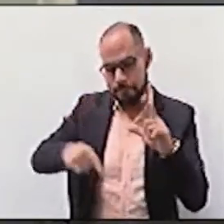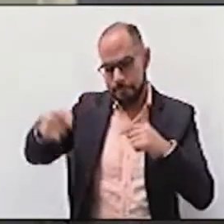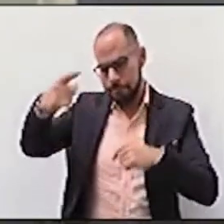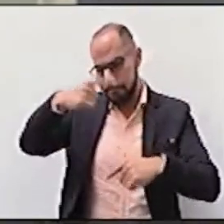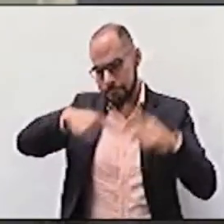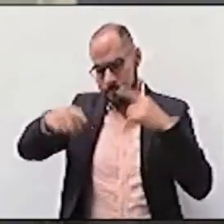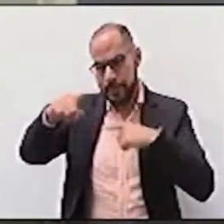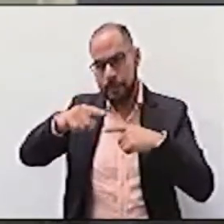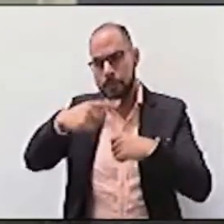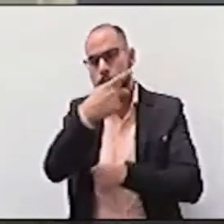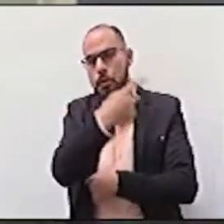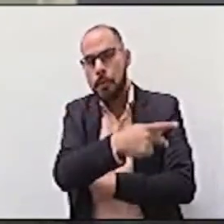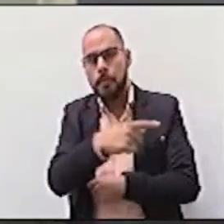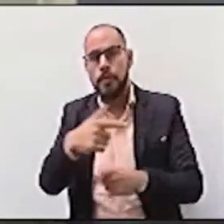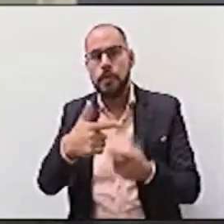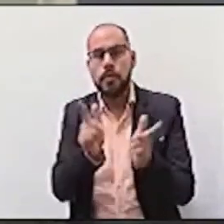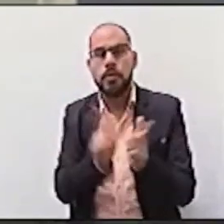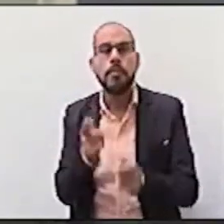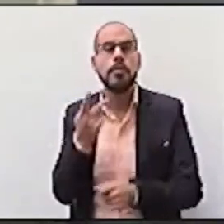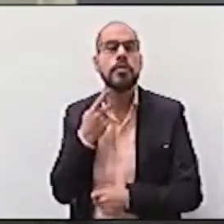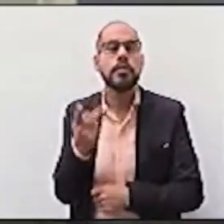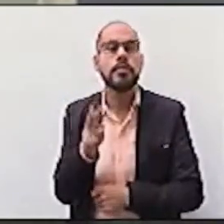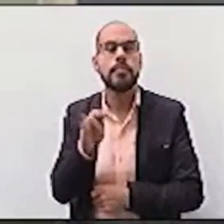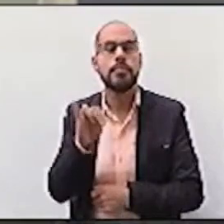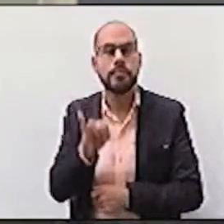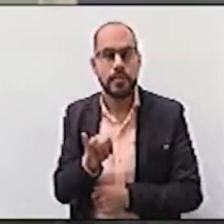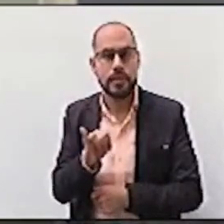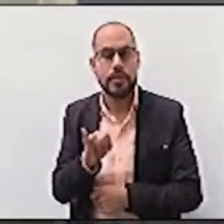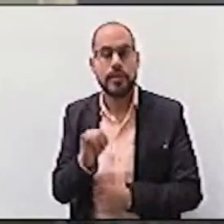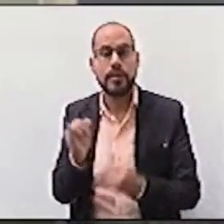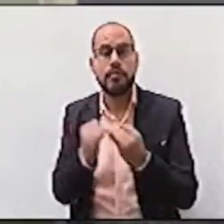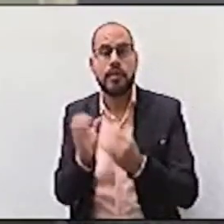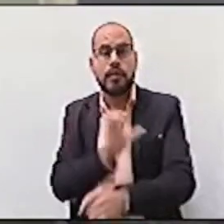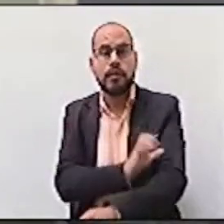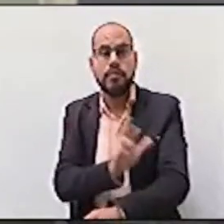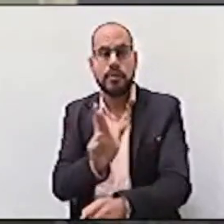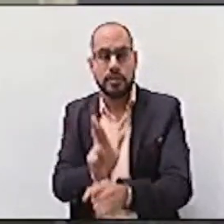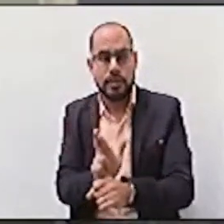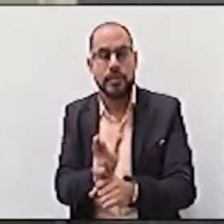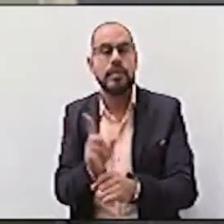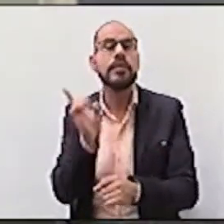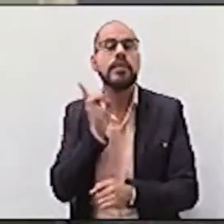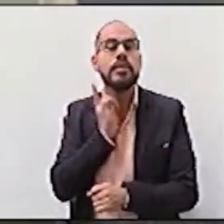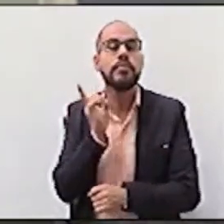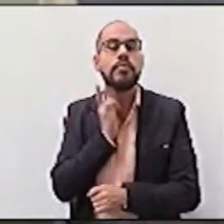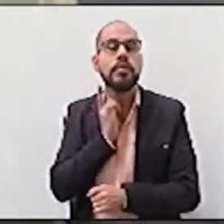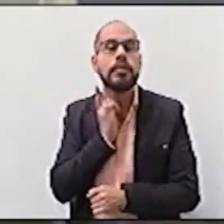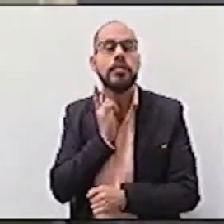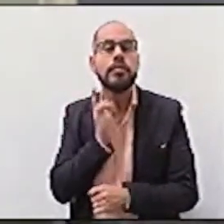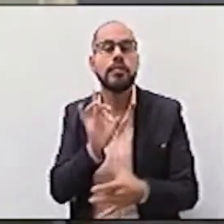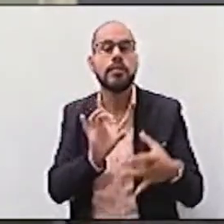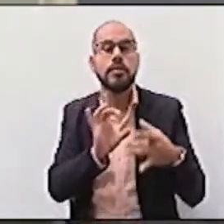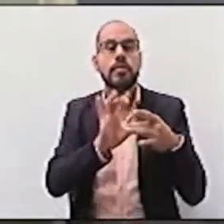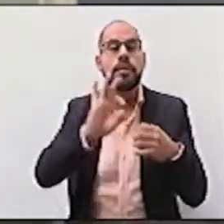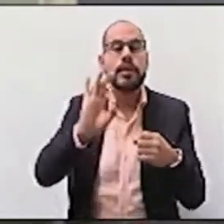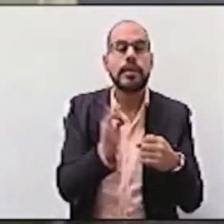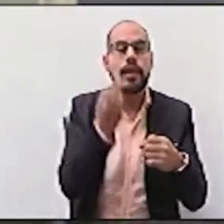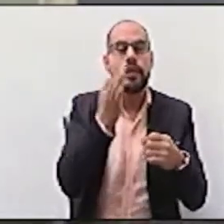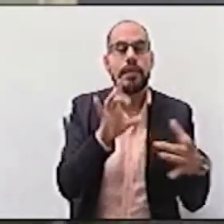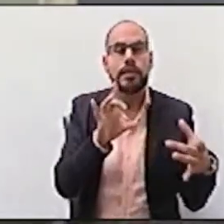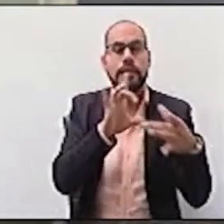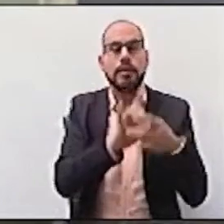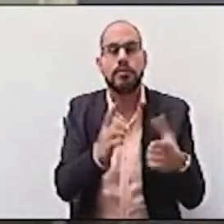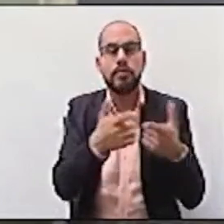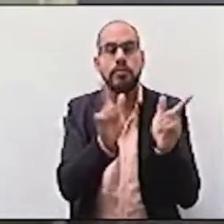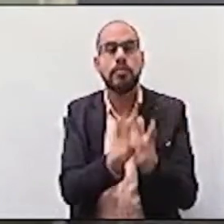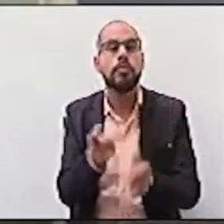Partido Revolucionario Institucional, el coordinador de los diputados federales